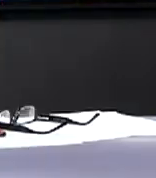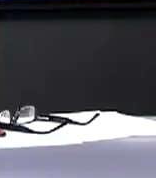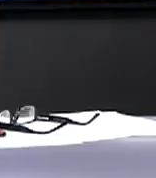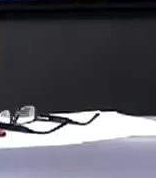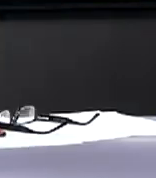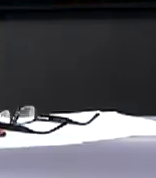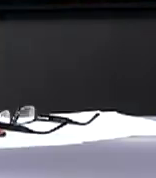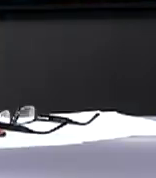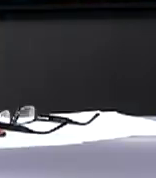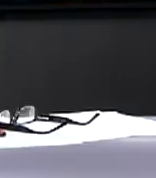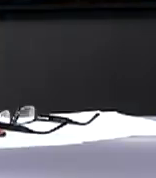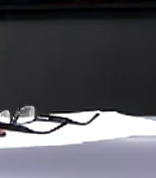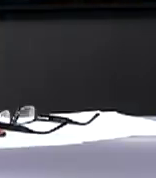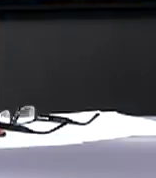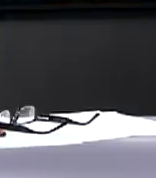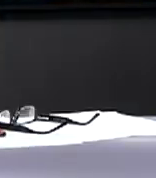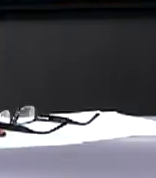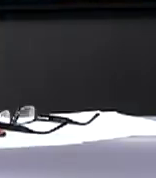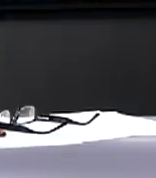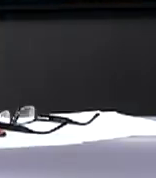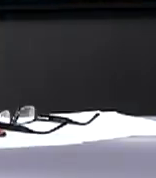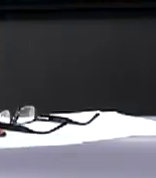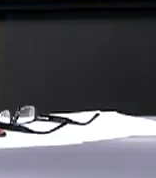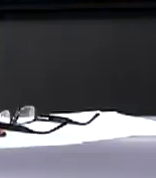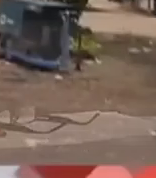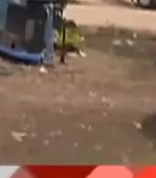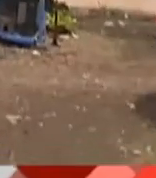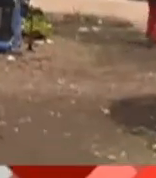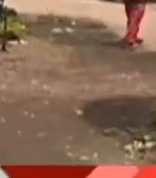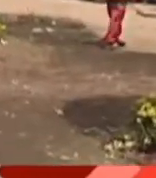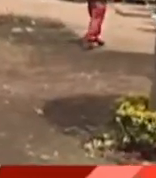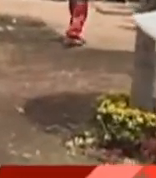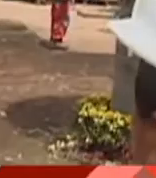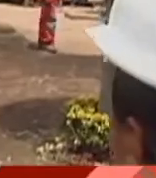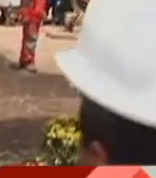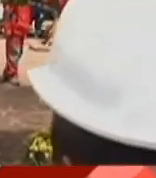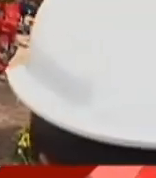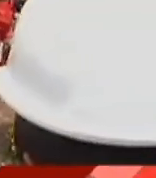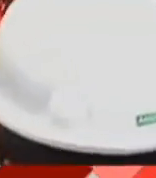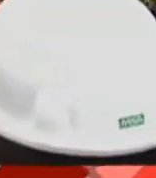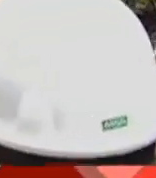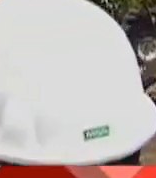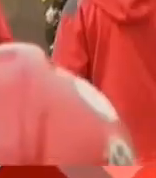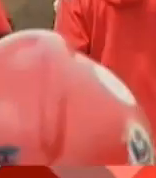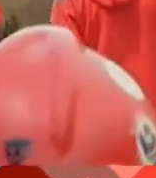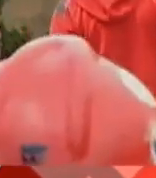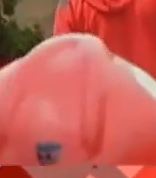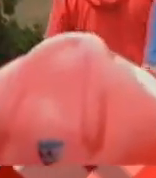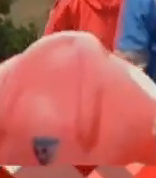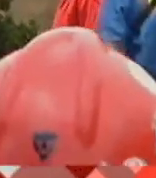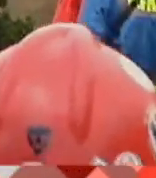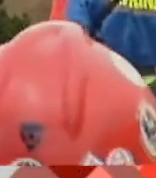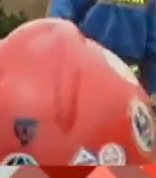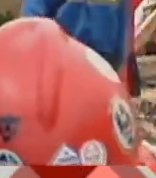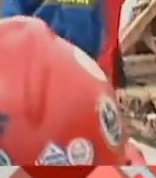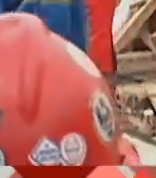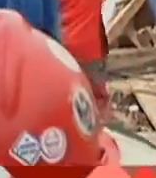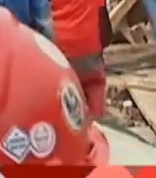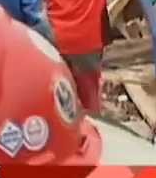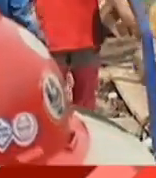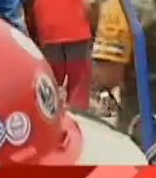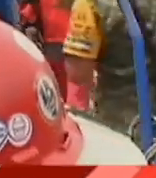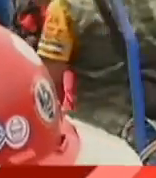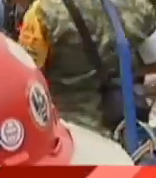La Procuraduría Ambiental y del Ordenamiento Territorial de la Ciudad de México confirmó que el colegio Enrique Rebsamen se amplió sin permisos a